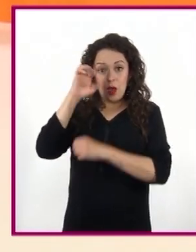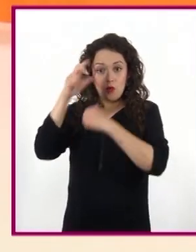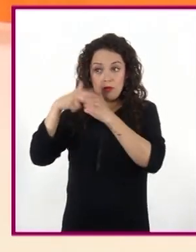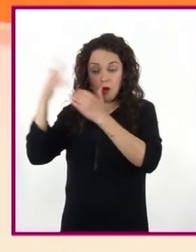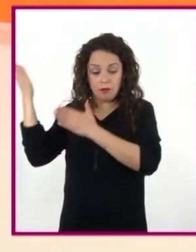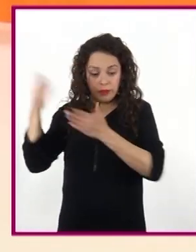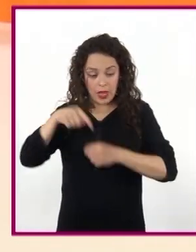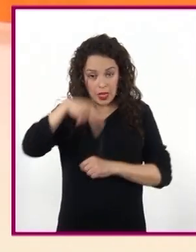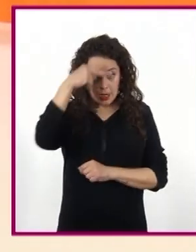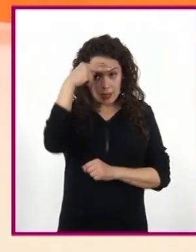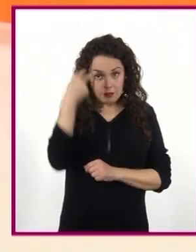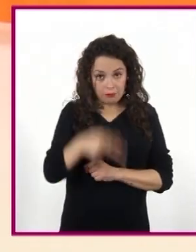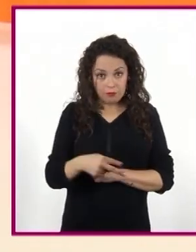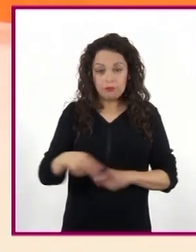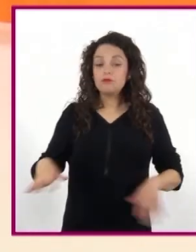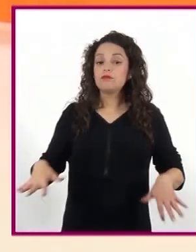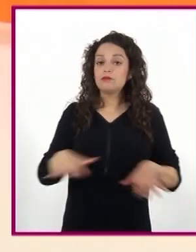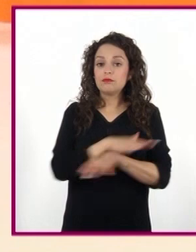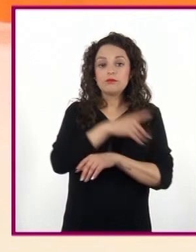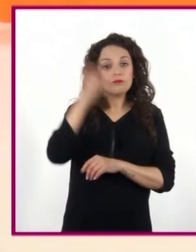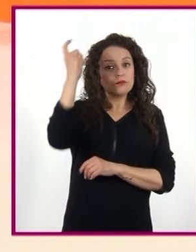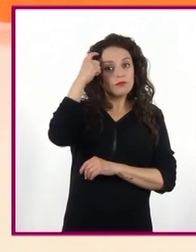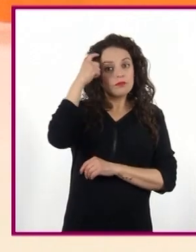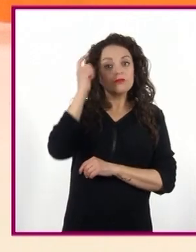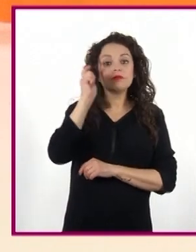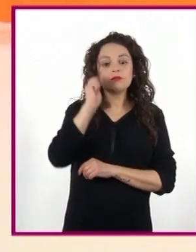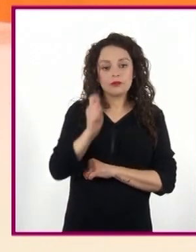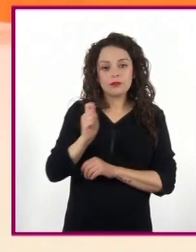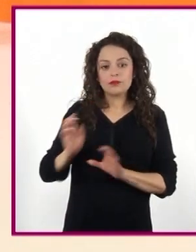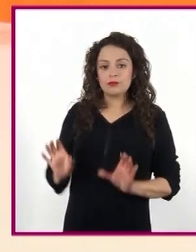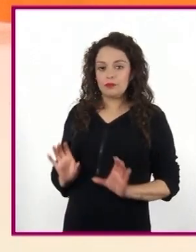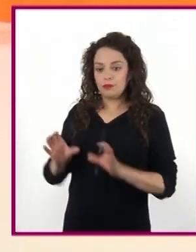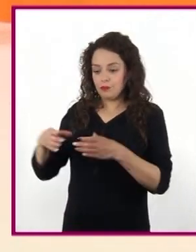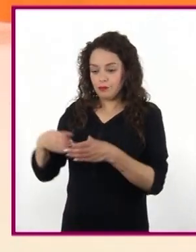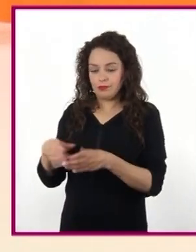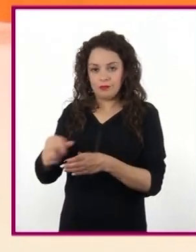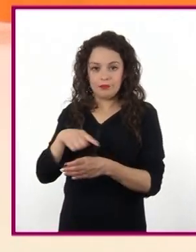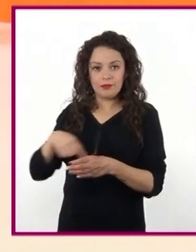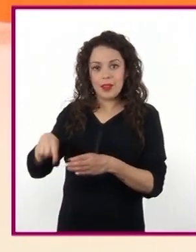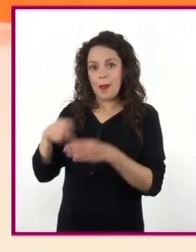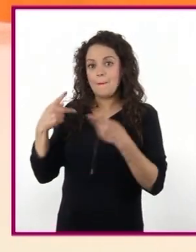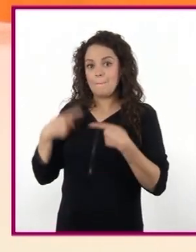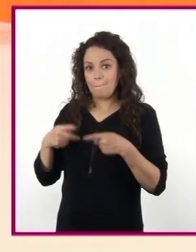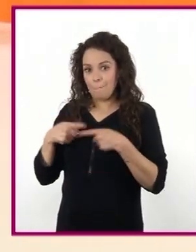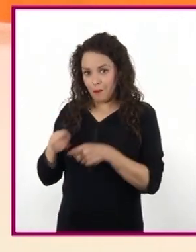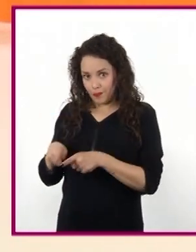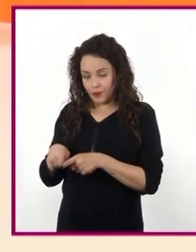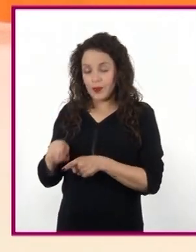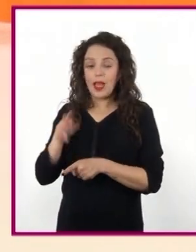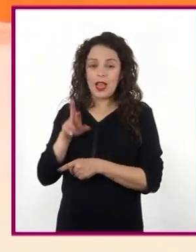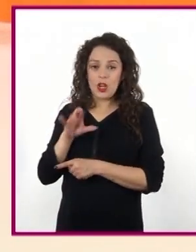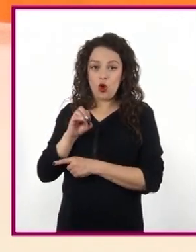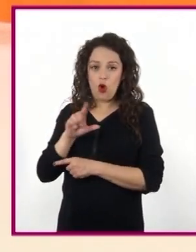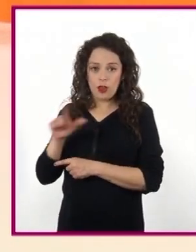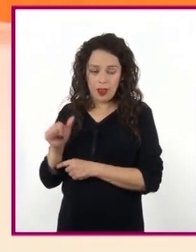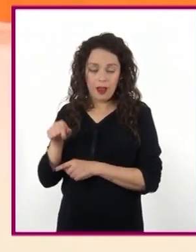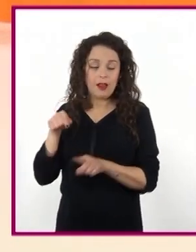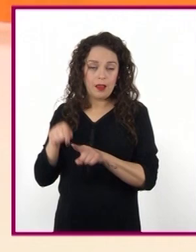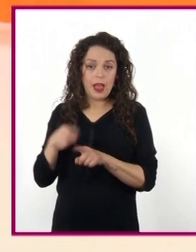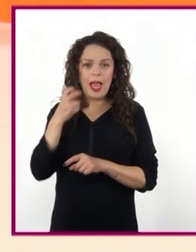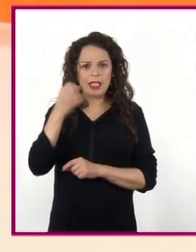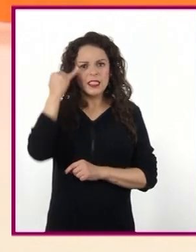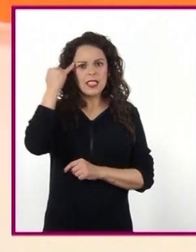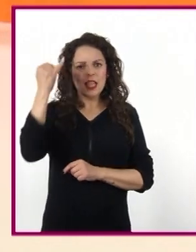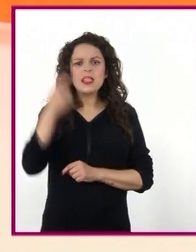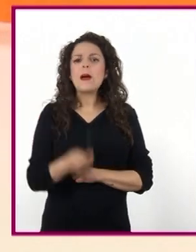transformación ideológica en el pensamiento de la minoría criolla ilustrada, y la difusión de dichas ideas se dio principalmente